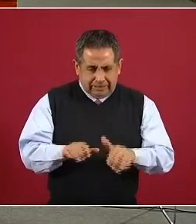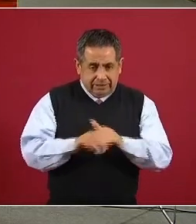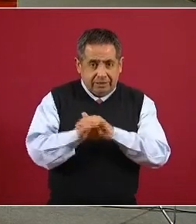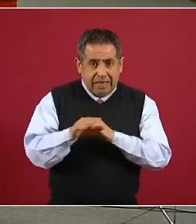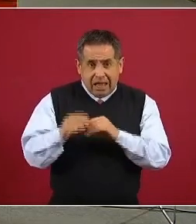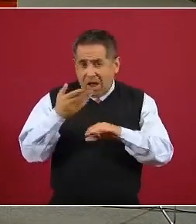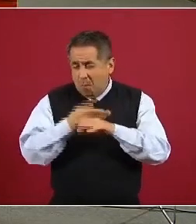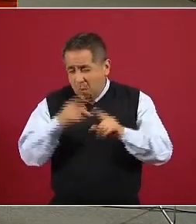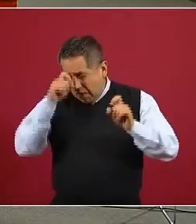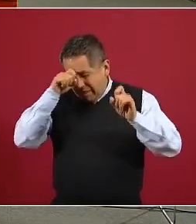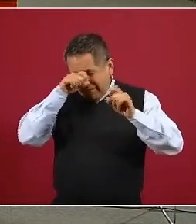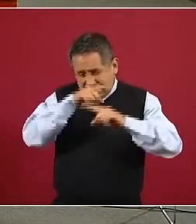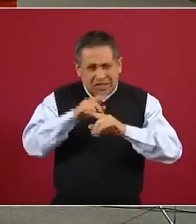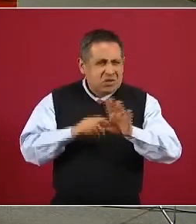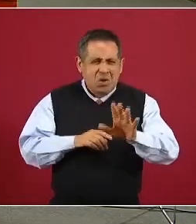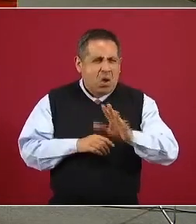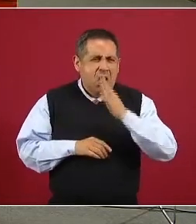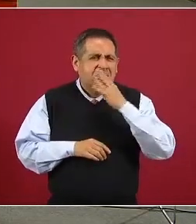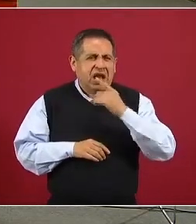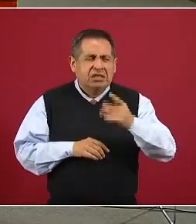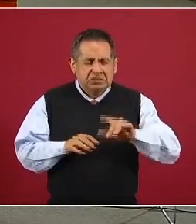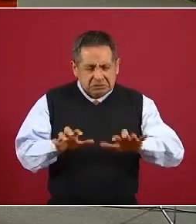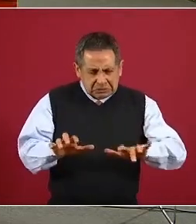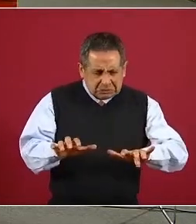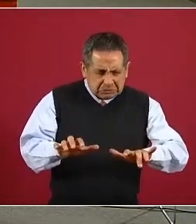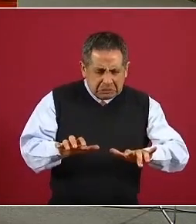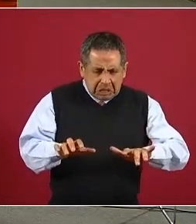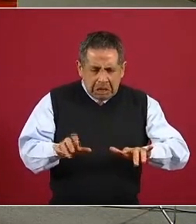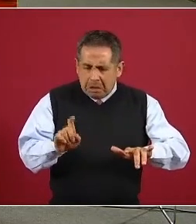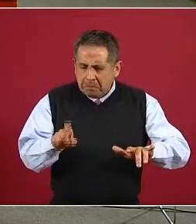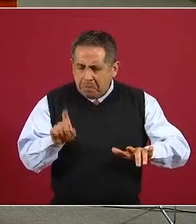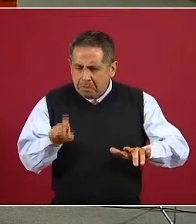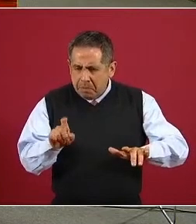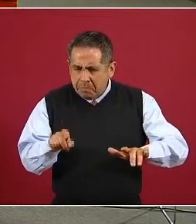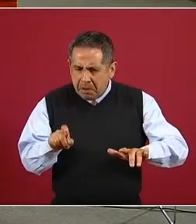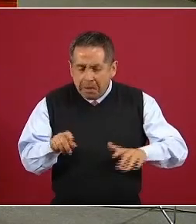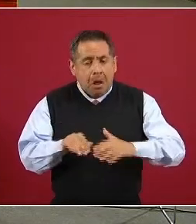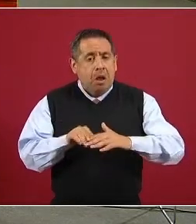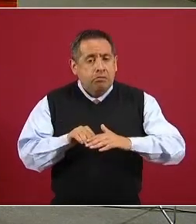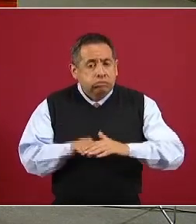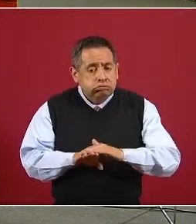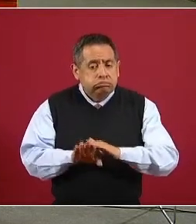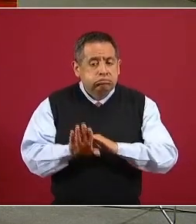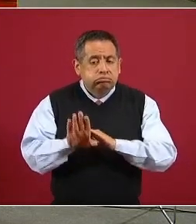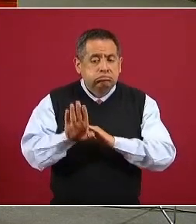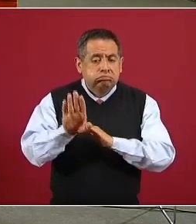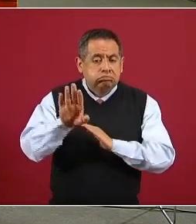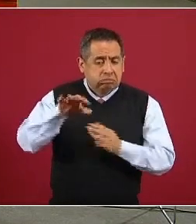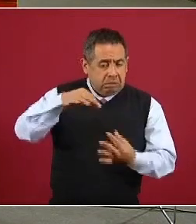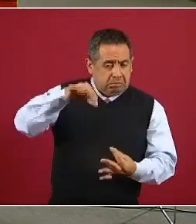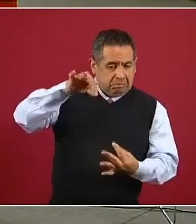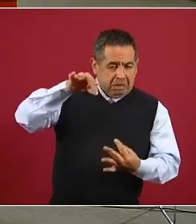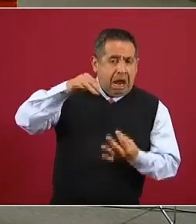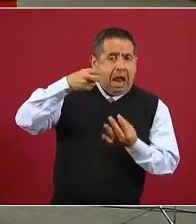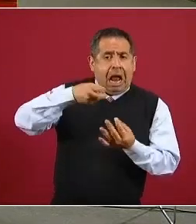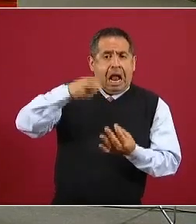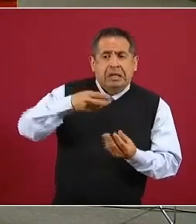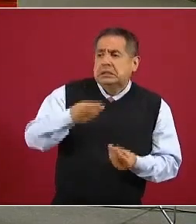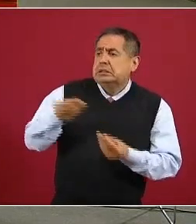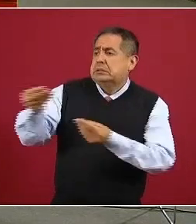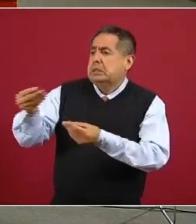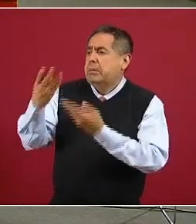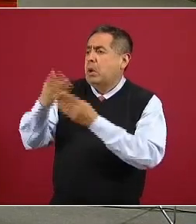muy engorroso, sino al contrario. Muchos de ustedes ya seguramente generaron con algún pago de algún derecho para el gobierno